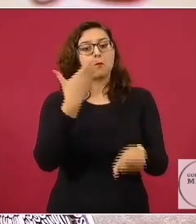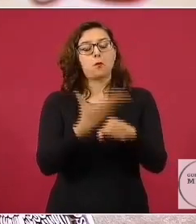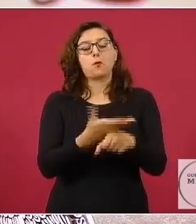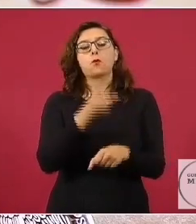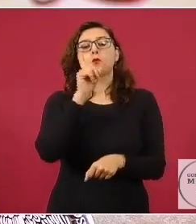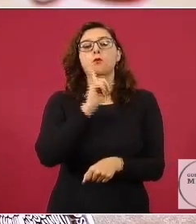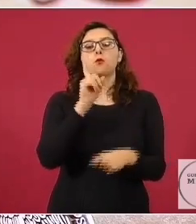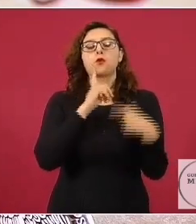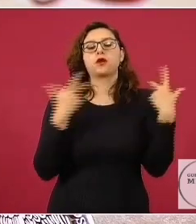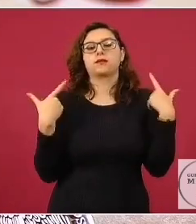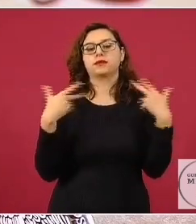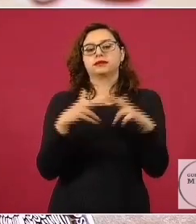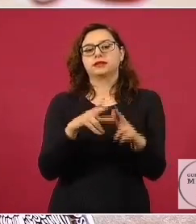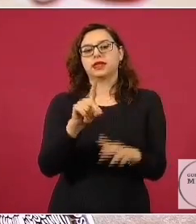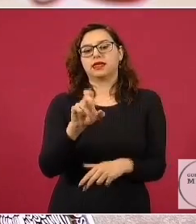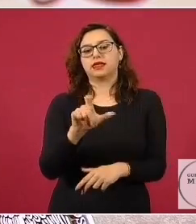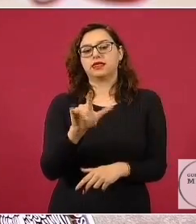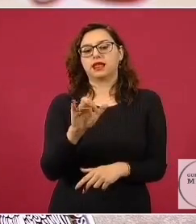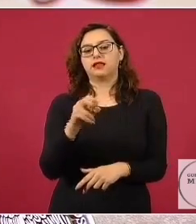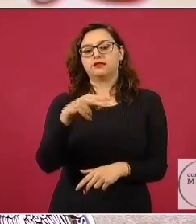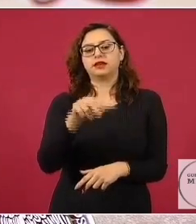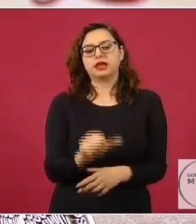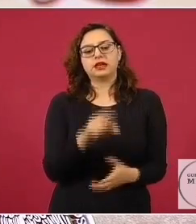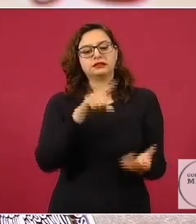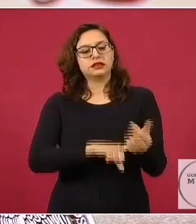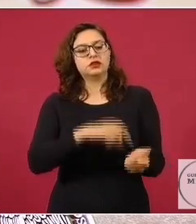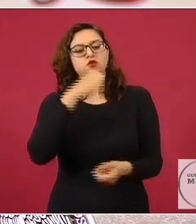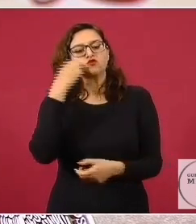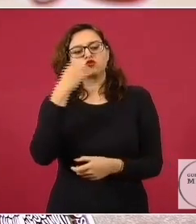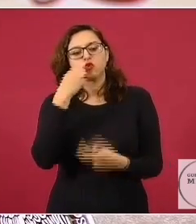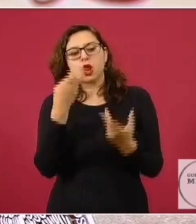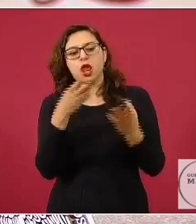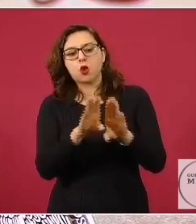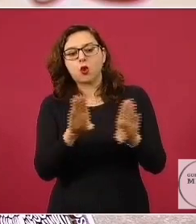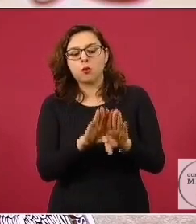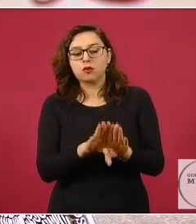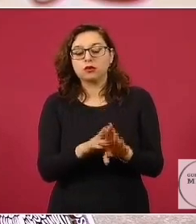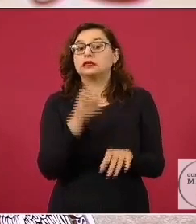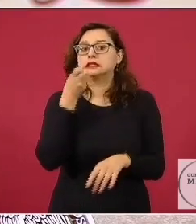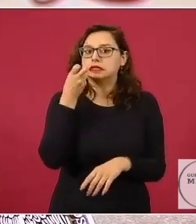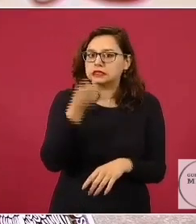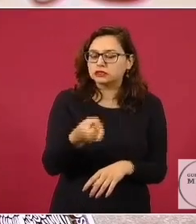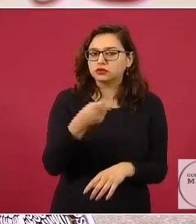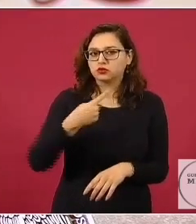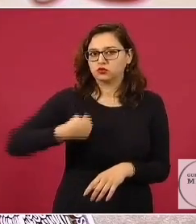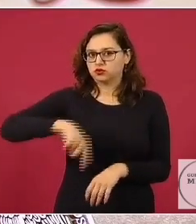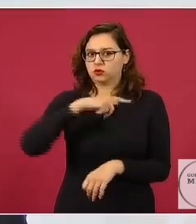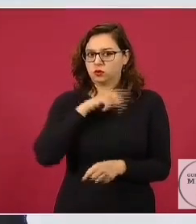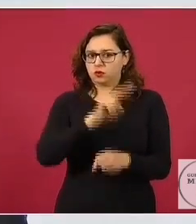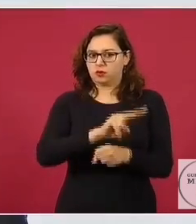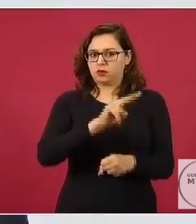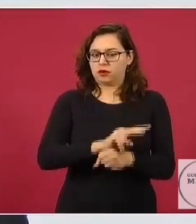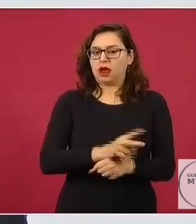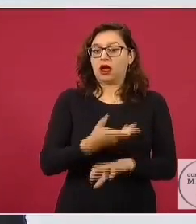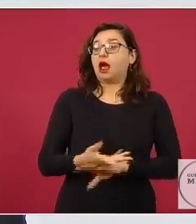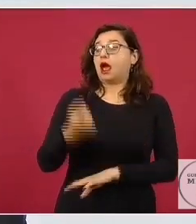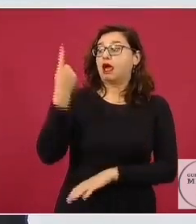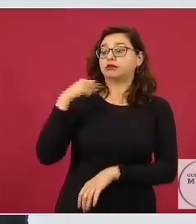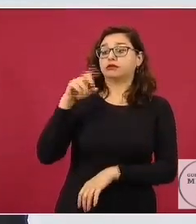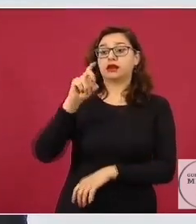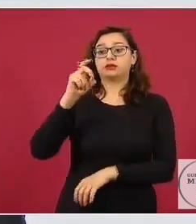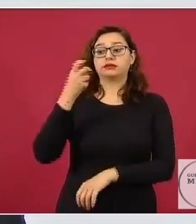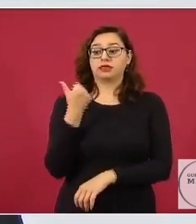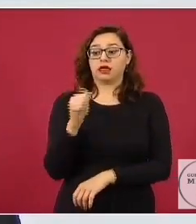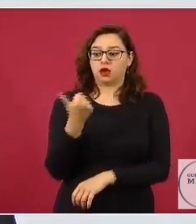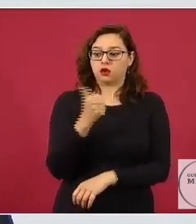Álvarez en las escuelas, porque nos interesó en todo momento, desde la apertura de las escuelas el 30 de agosto, saber